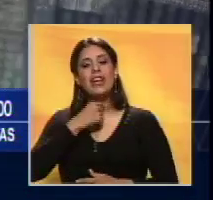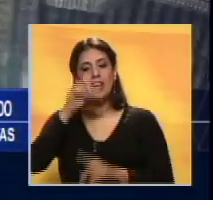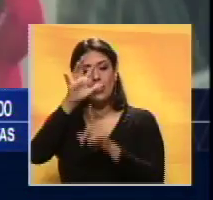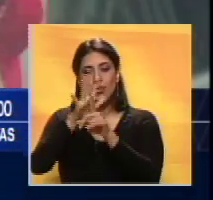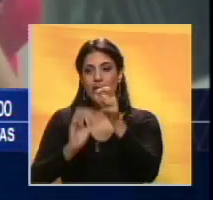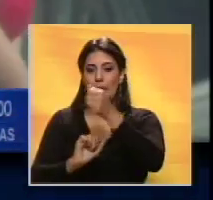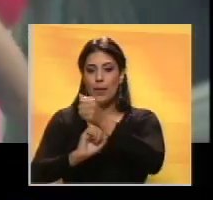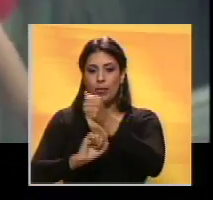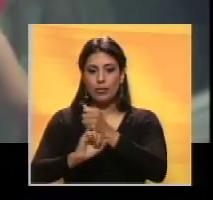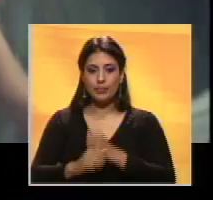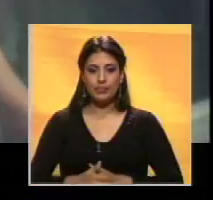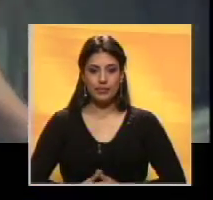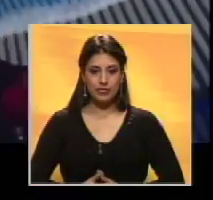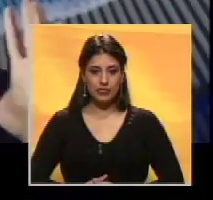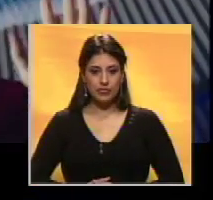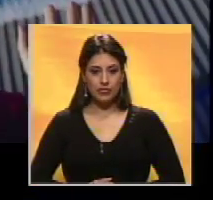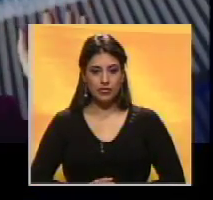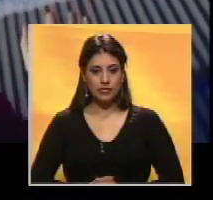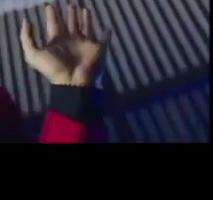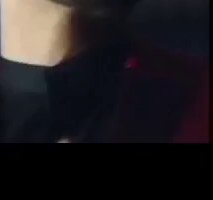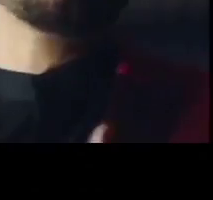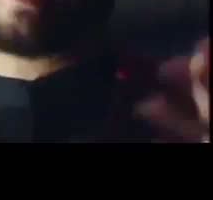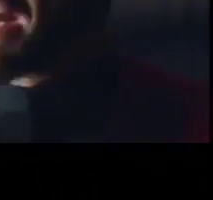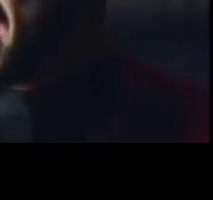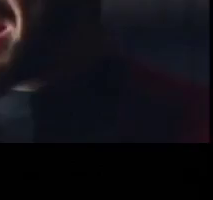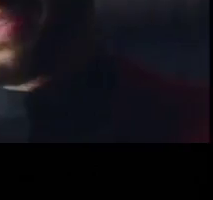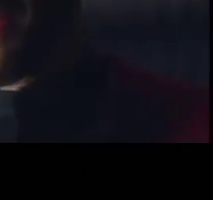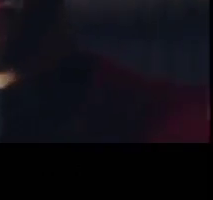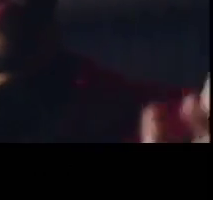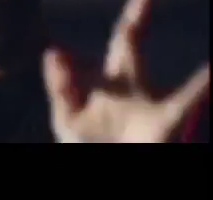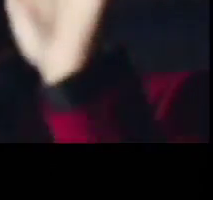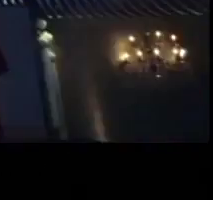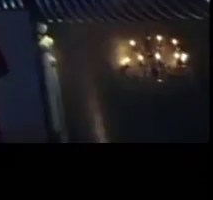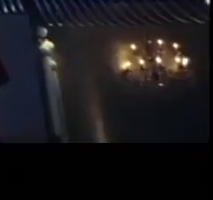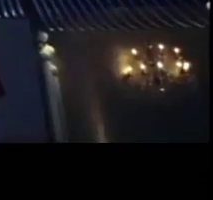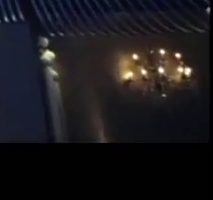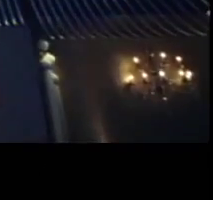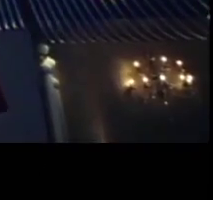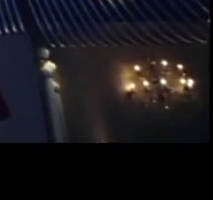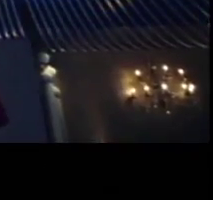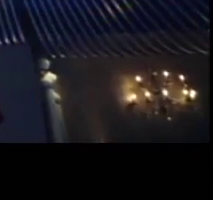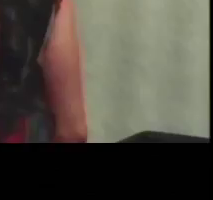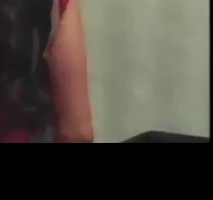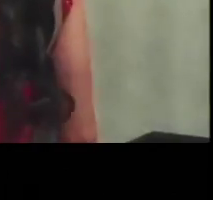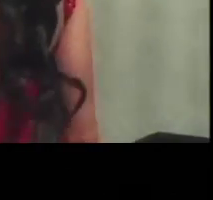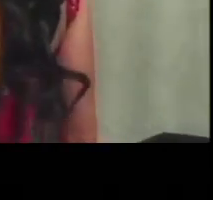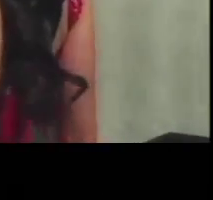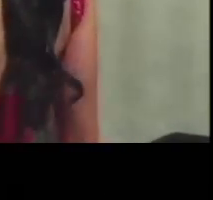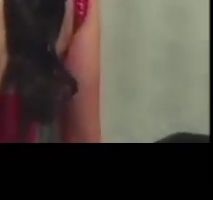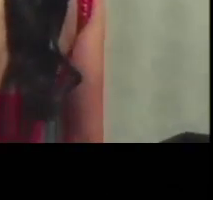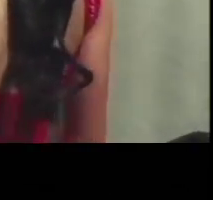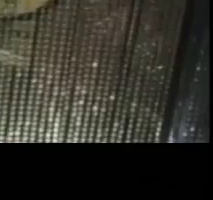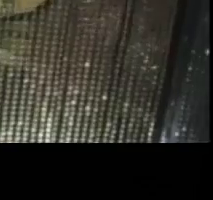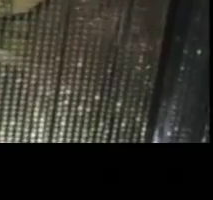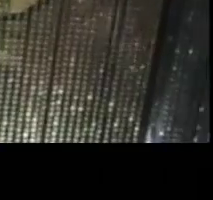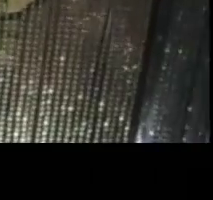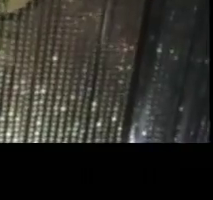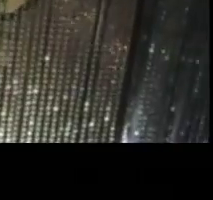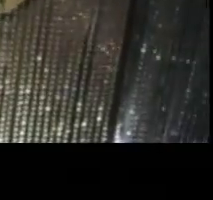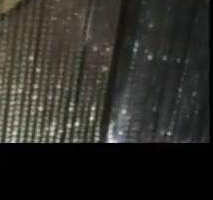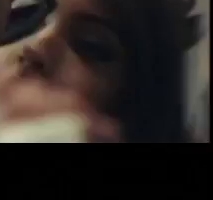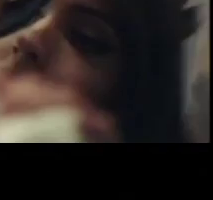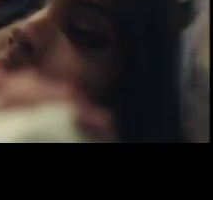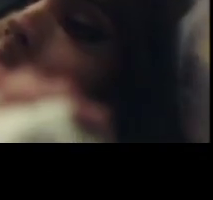por el apoyo. Yo te acepto el trato y lo hacemos todo rato, y lo hacemos